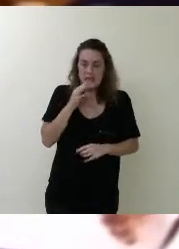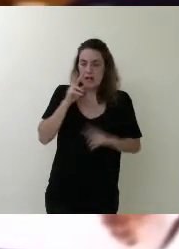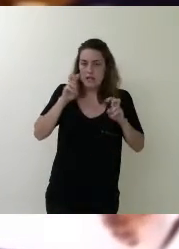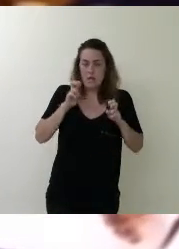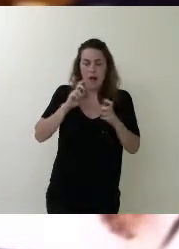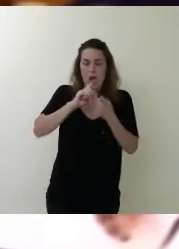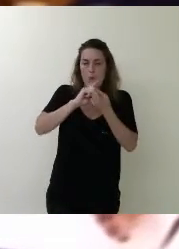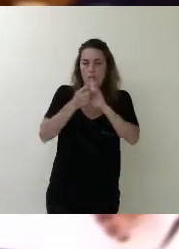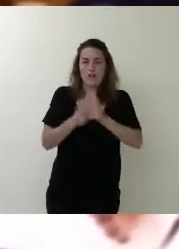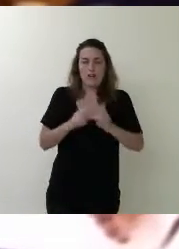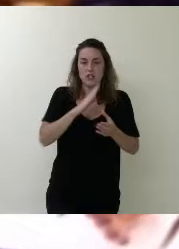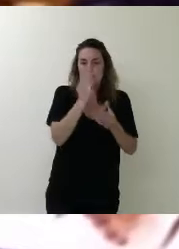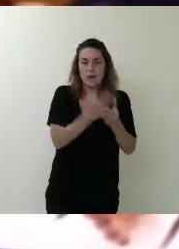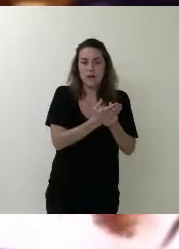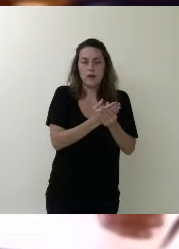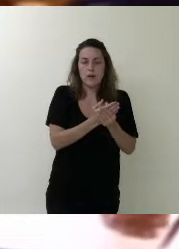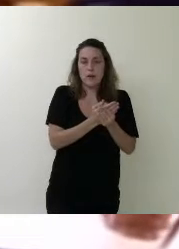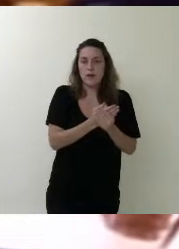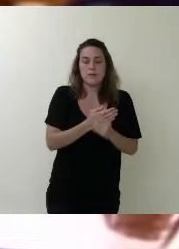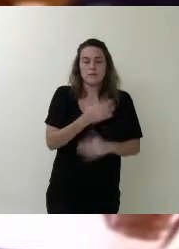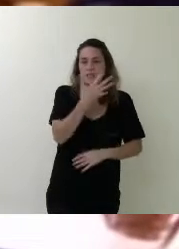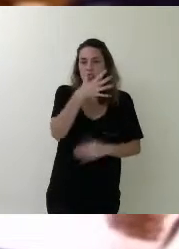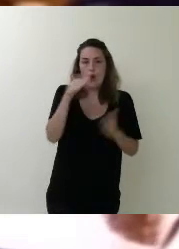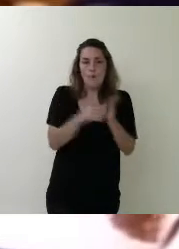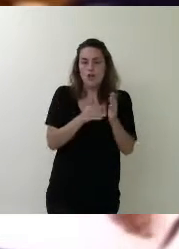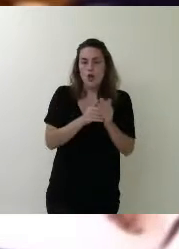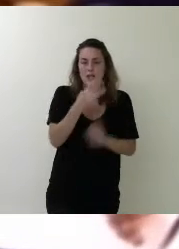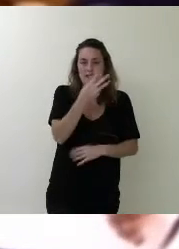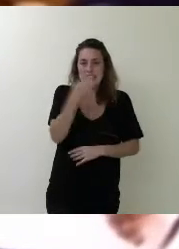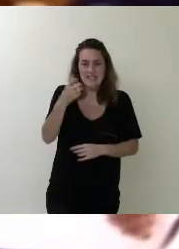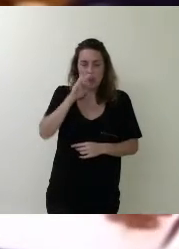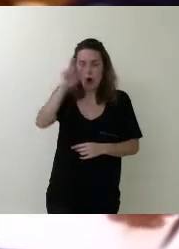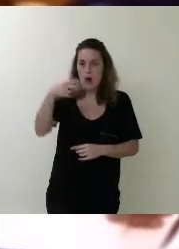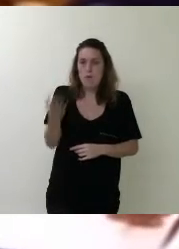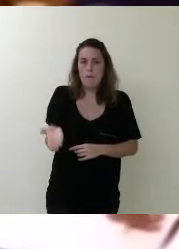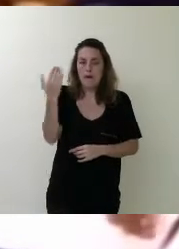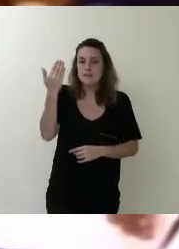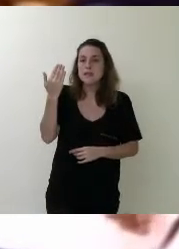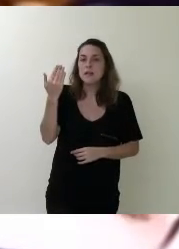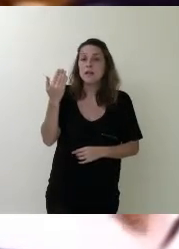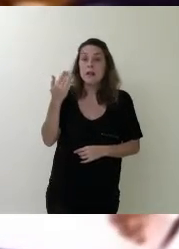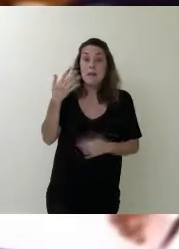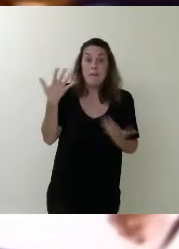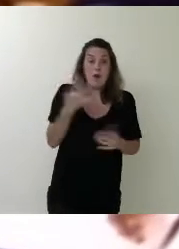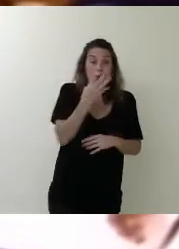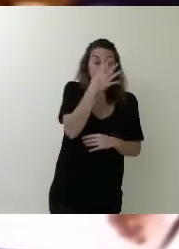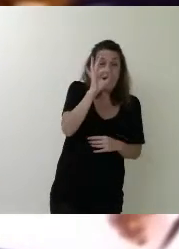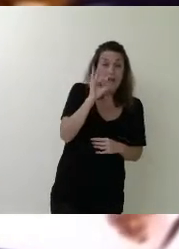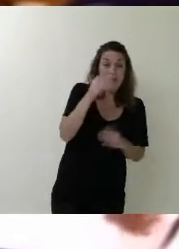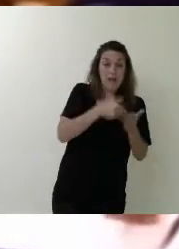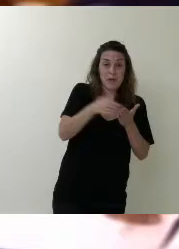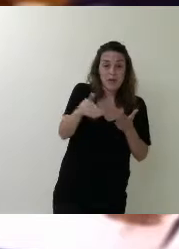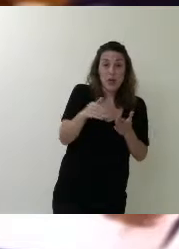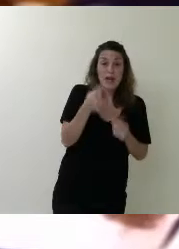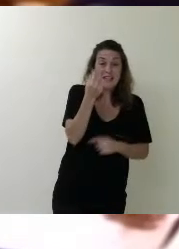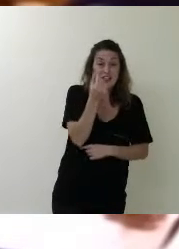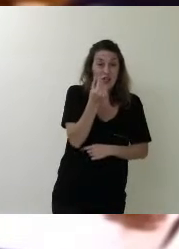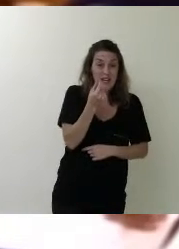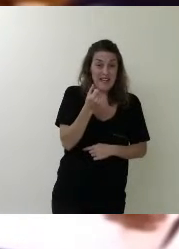torno a 45.230.000 euros, de los cuales 40 millones se utiliza el remanente de tesorería de la corporación.